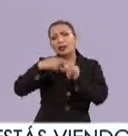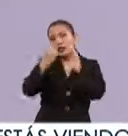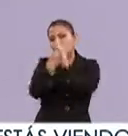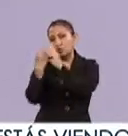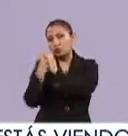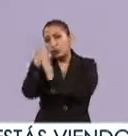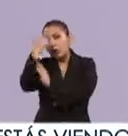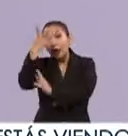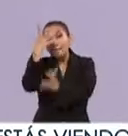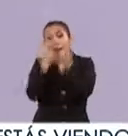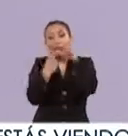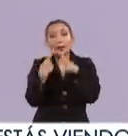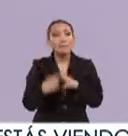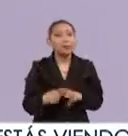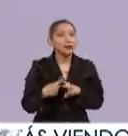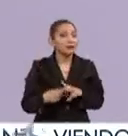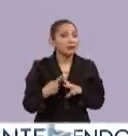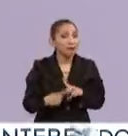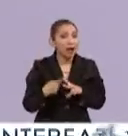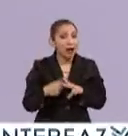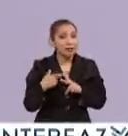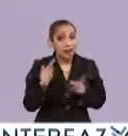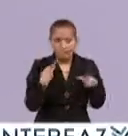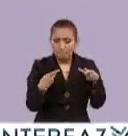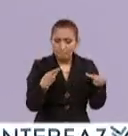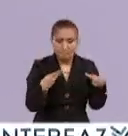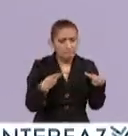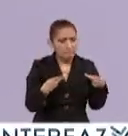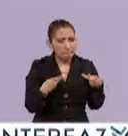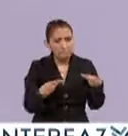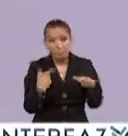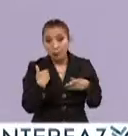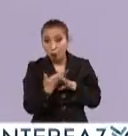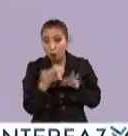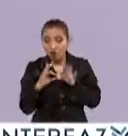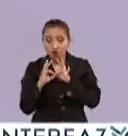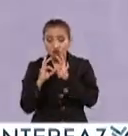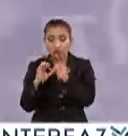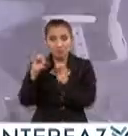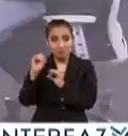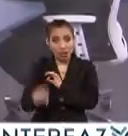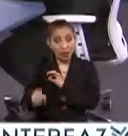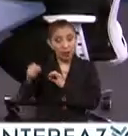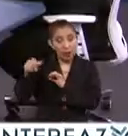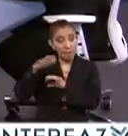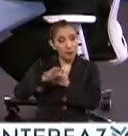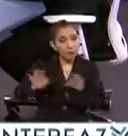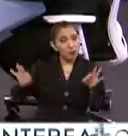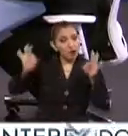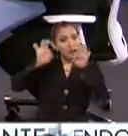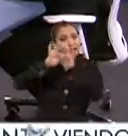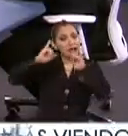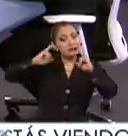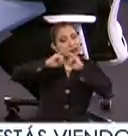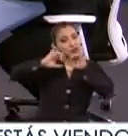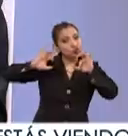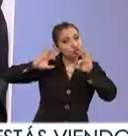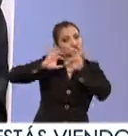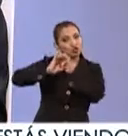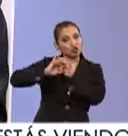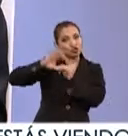para aprender matemáticas que se están desarrollando muy de la mano con esta, que es una de las más importantes